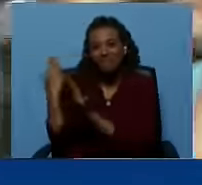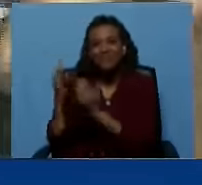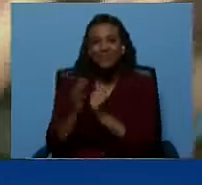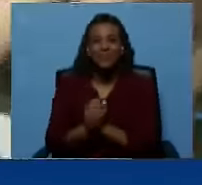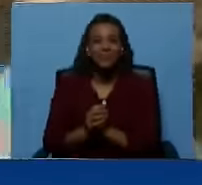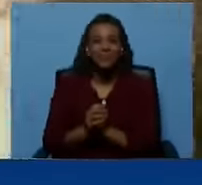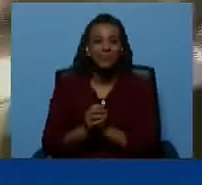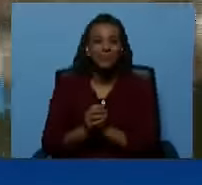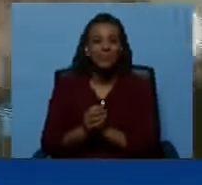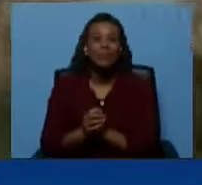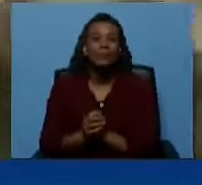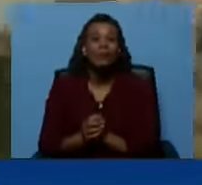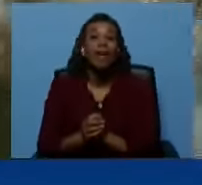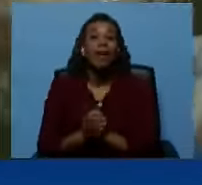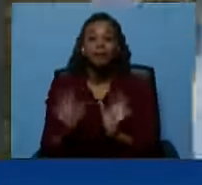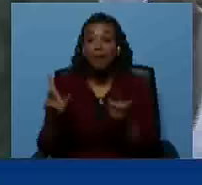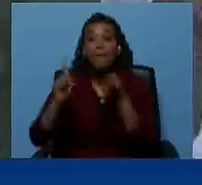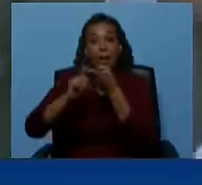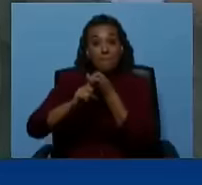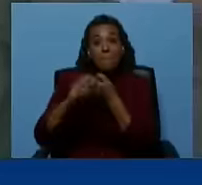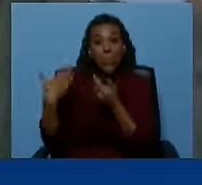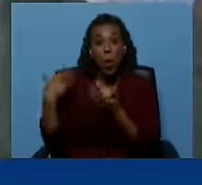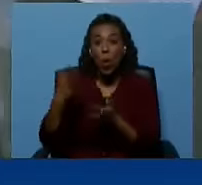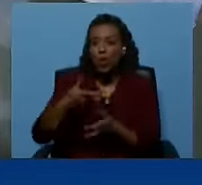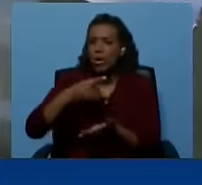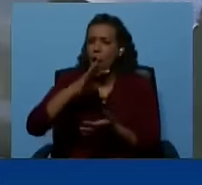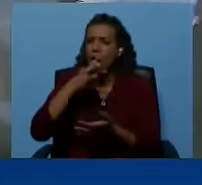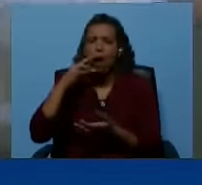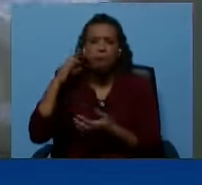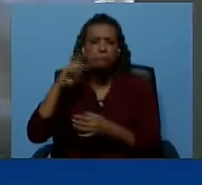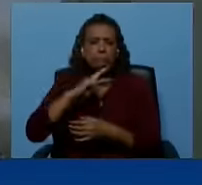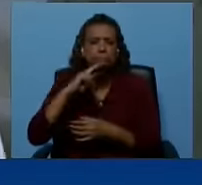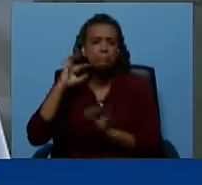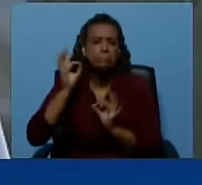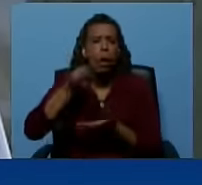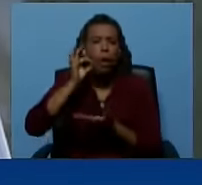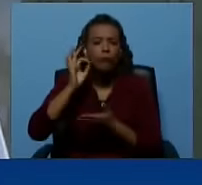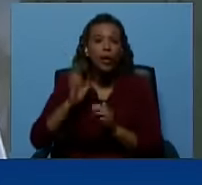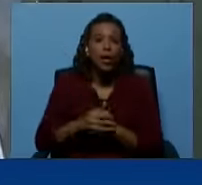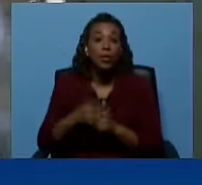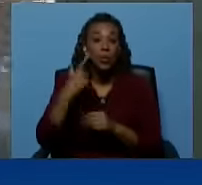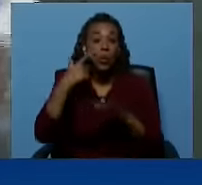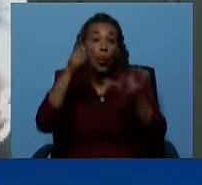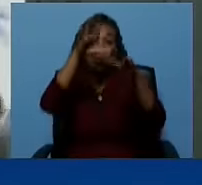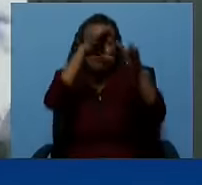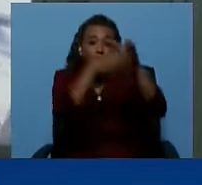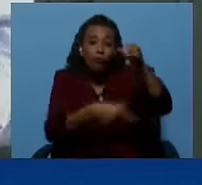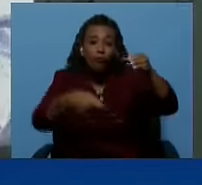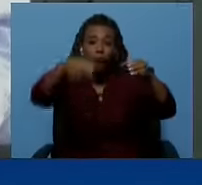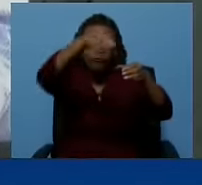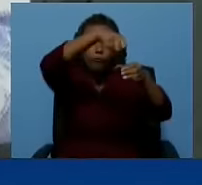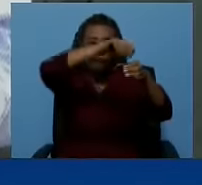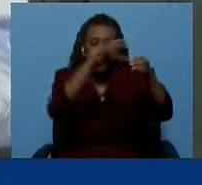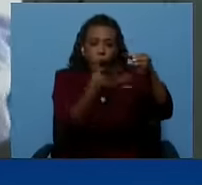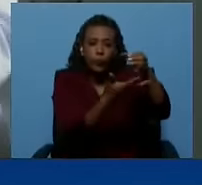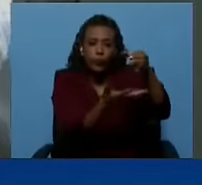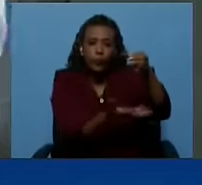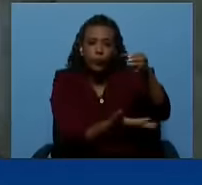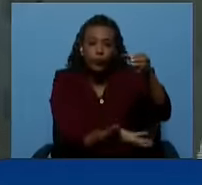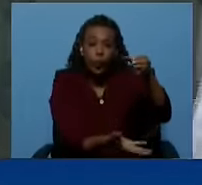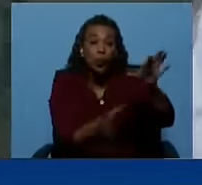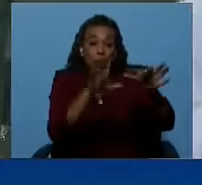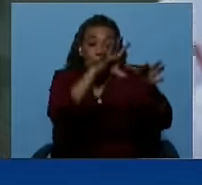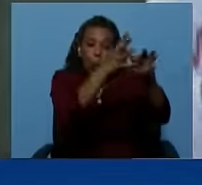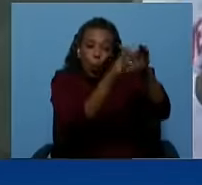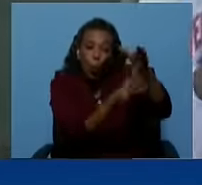silita silita prepara un café nosotros tenemos una manga de colar ustedes saben qué es